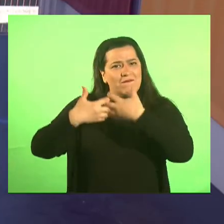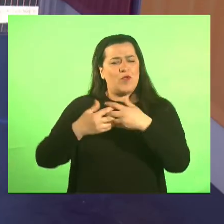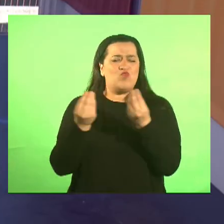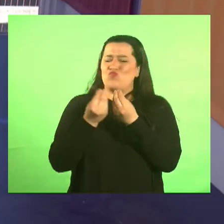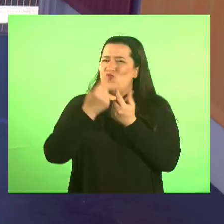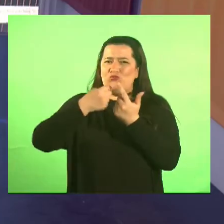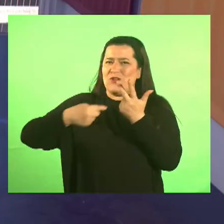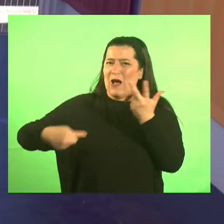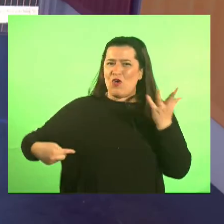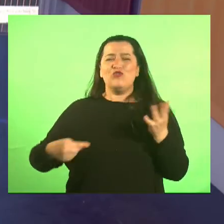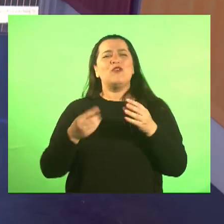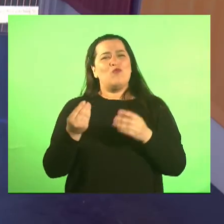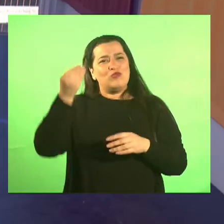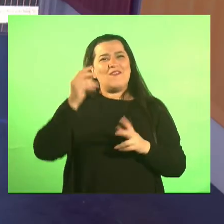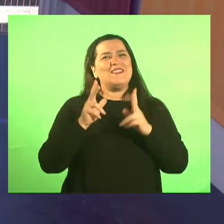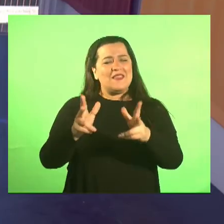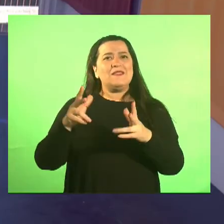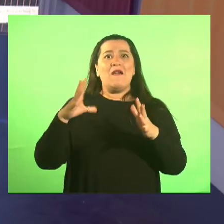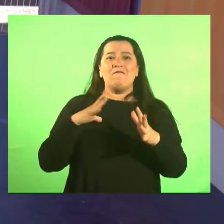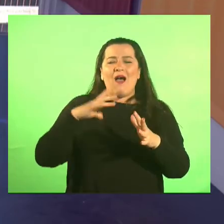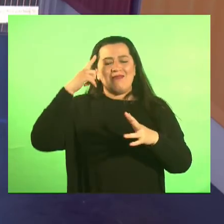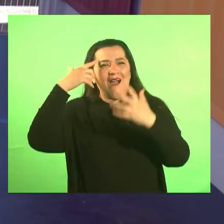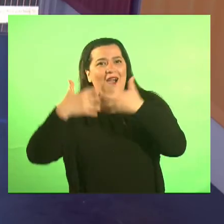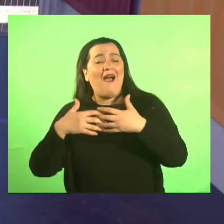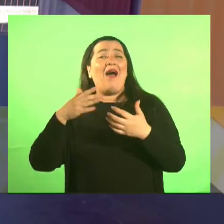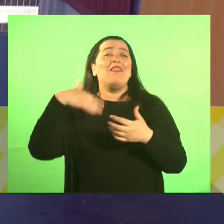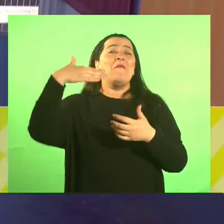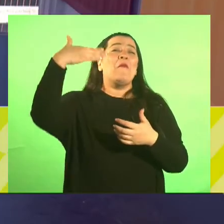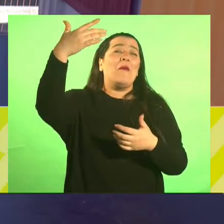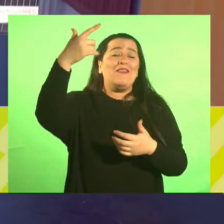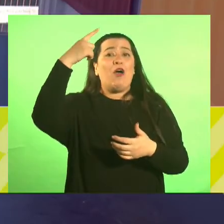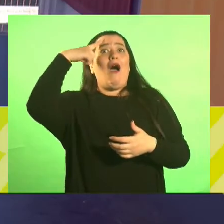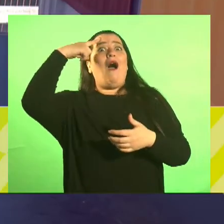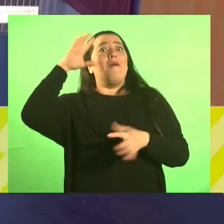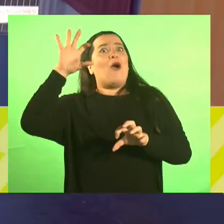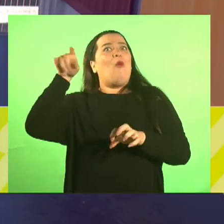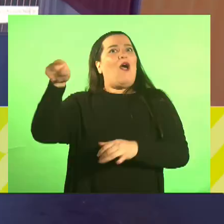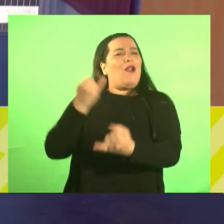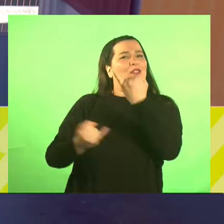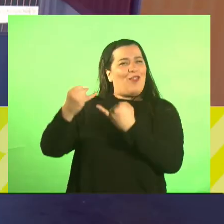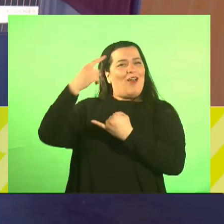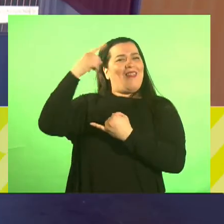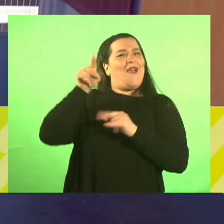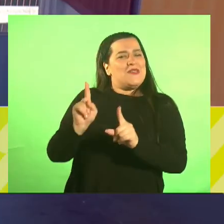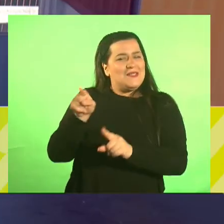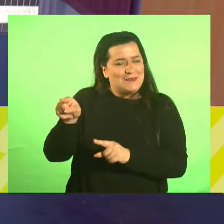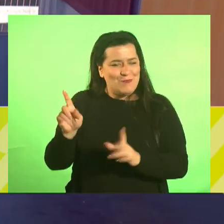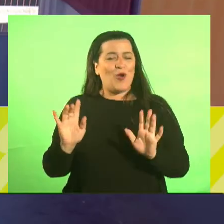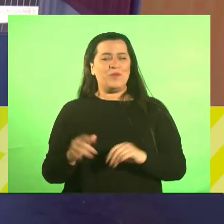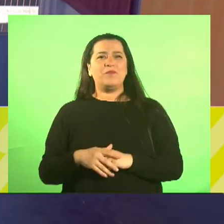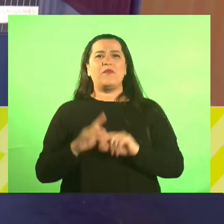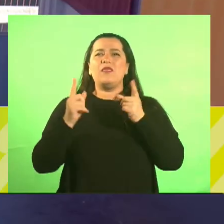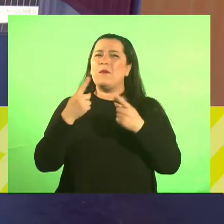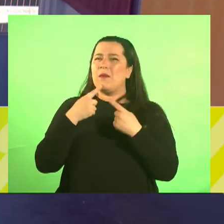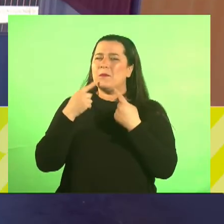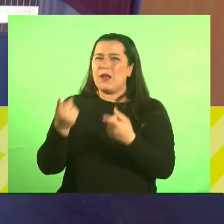montón de cosas, como decimos muchas veces, nos deja picando y después en algún momento aparece, ¿no? La idea. Y